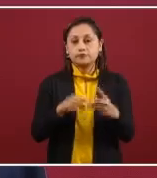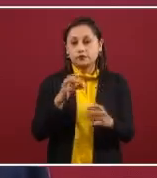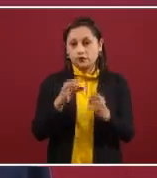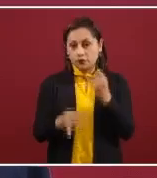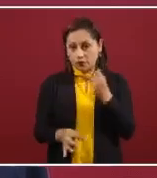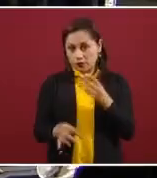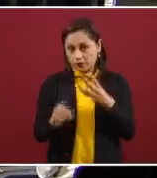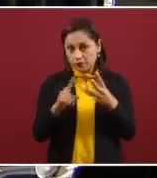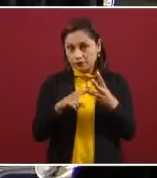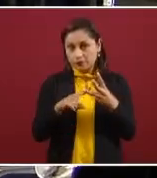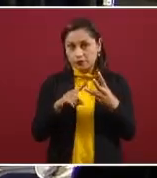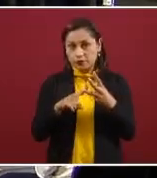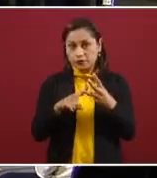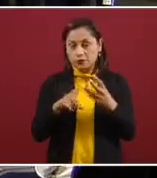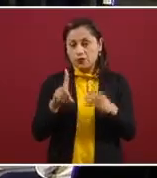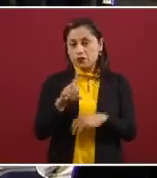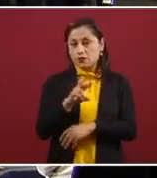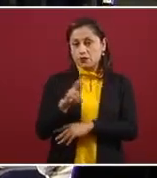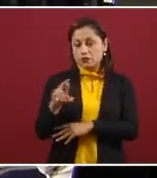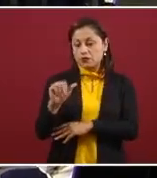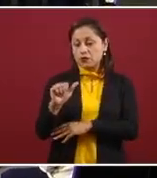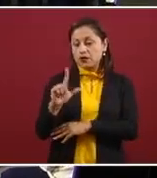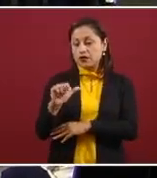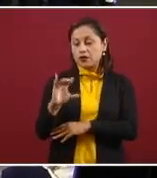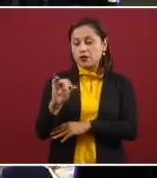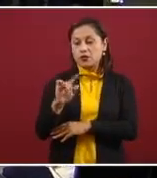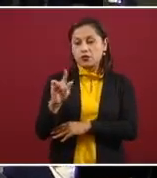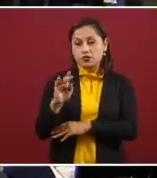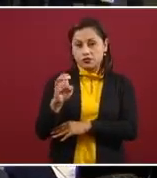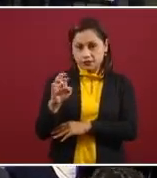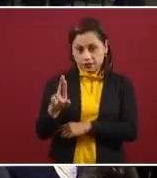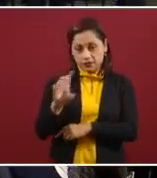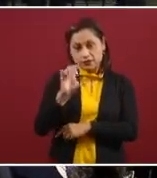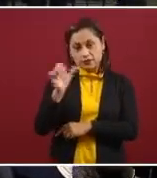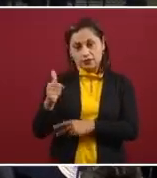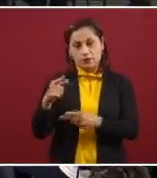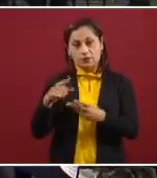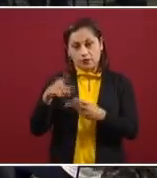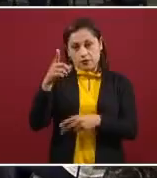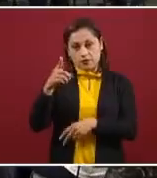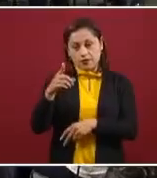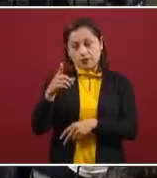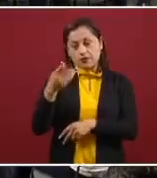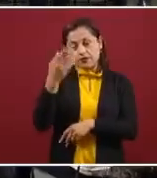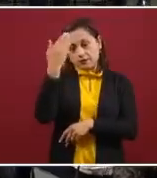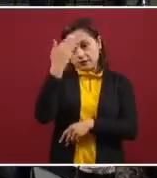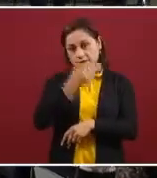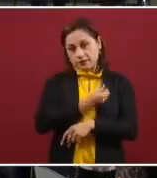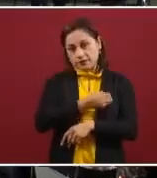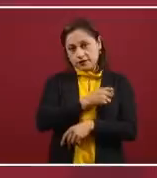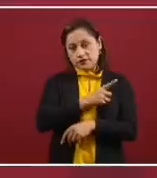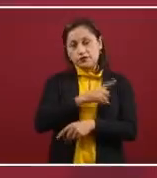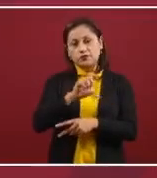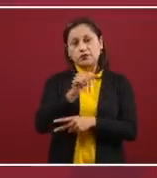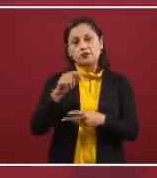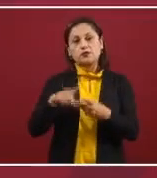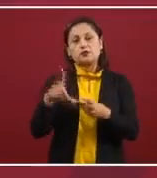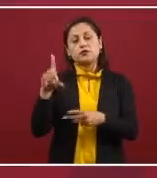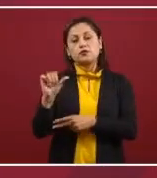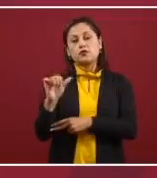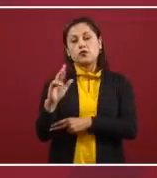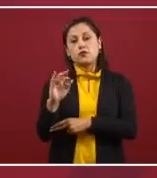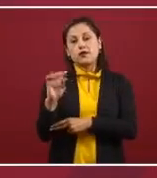tanto el doctor Alcocer, secretario de Salud, como Zoé Robledo, director del Seguro Social,